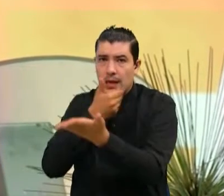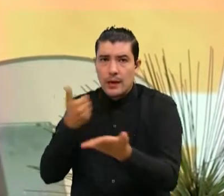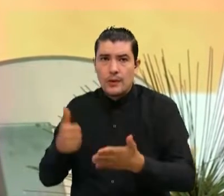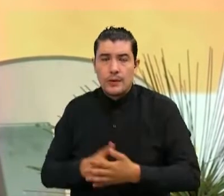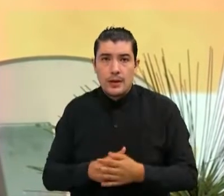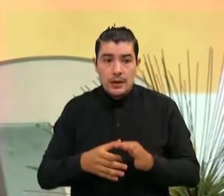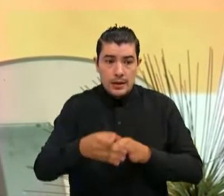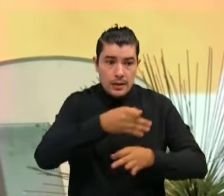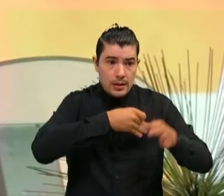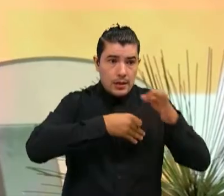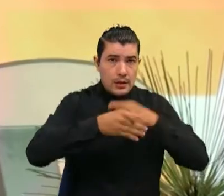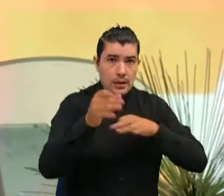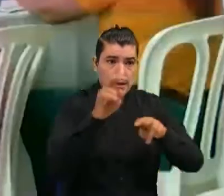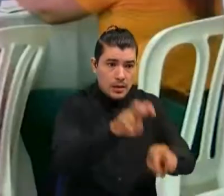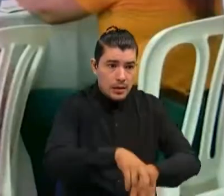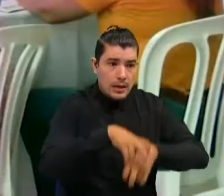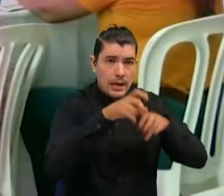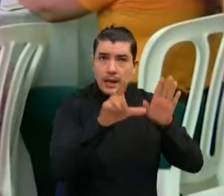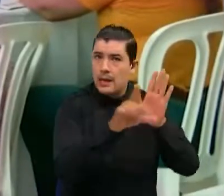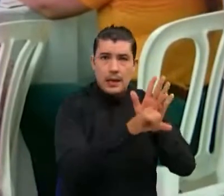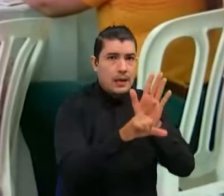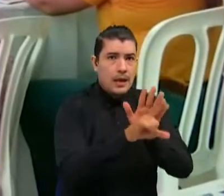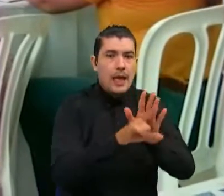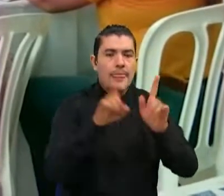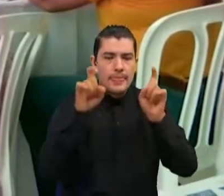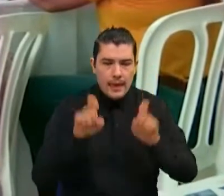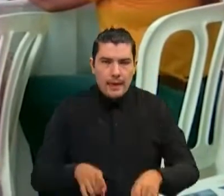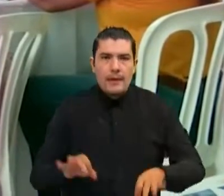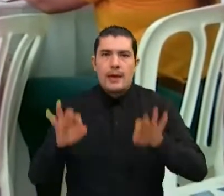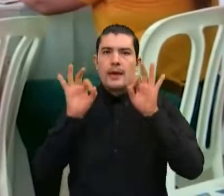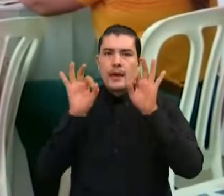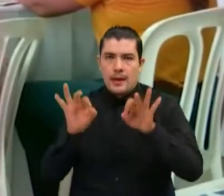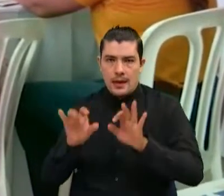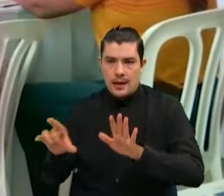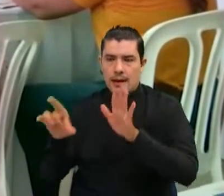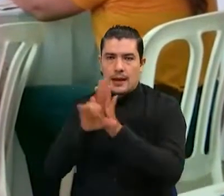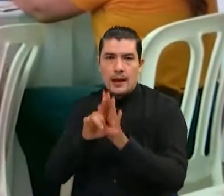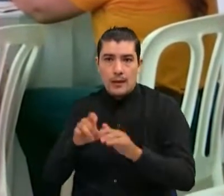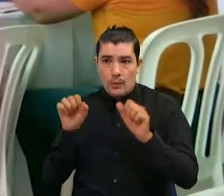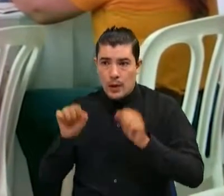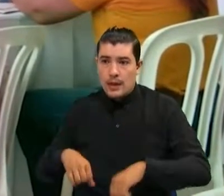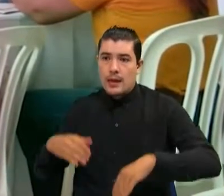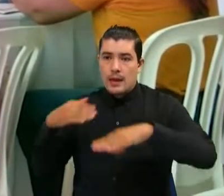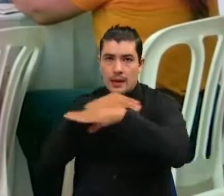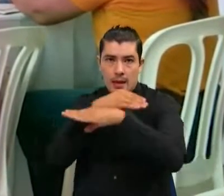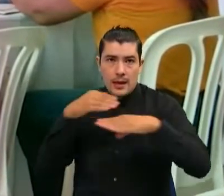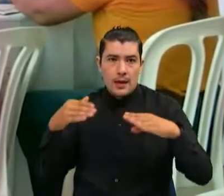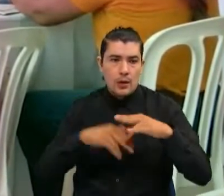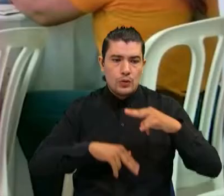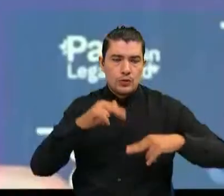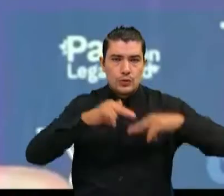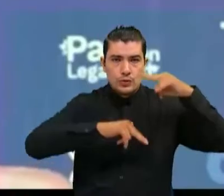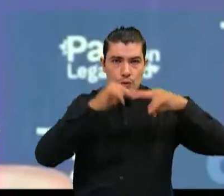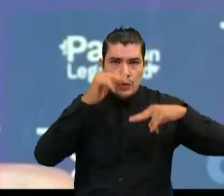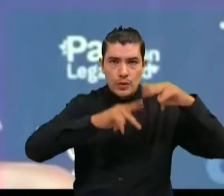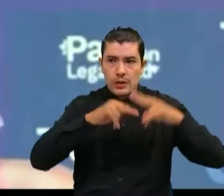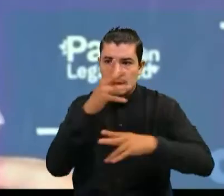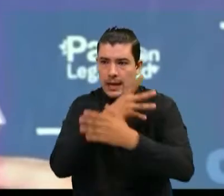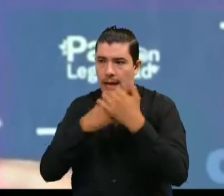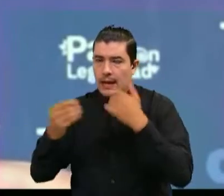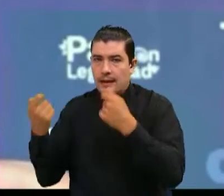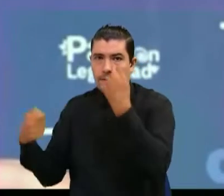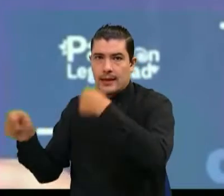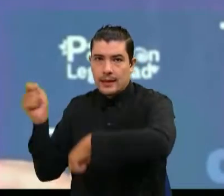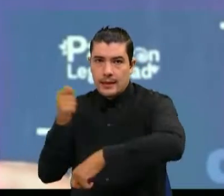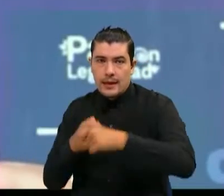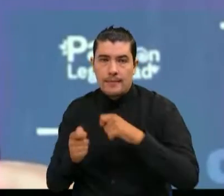tiene que ser integral. La sustitución tiene que ir acompañada de vías terciarias para sacar y comercializar productos. La sustitución tiene que ir